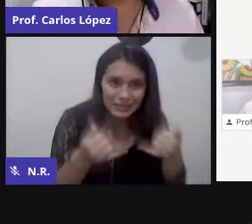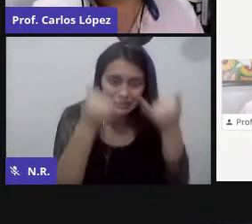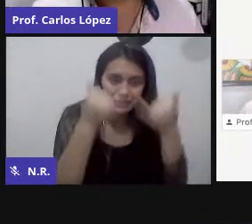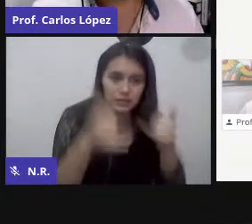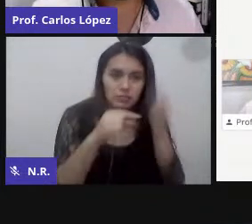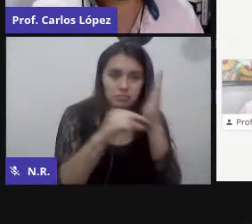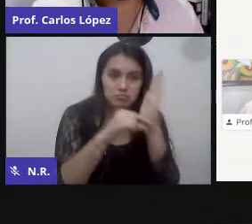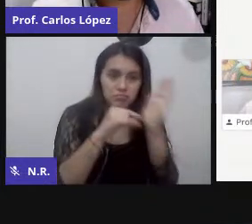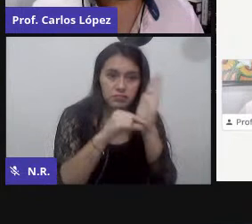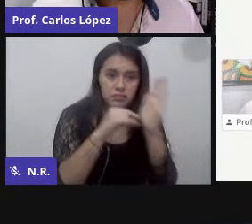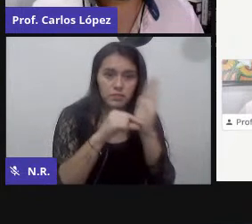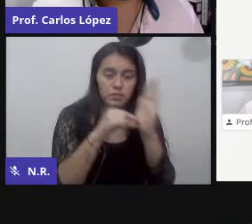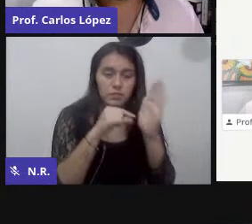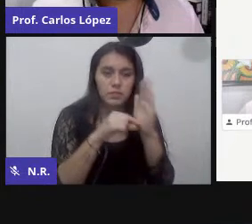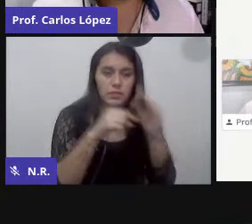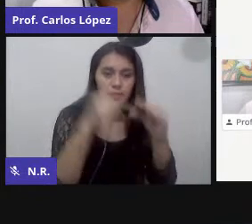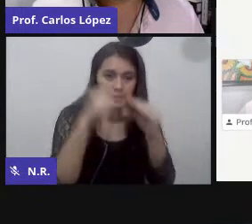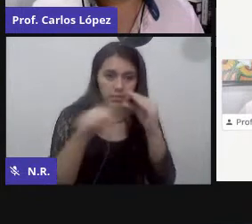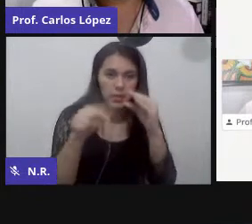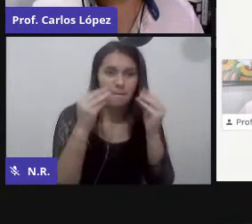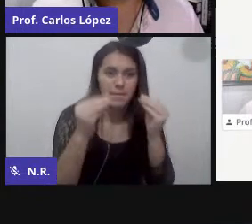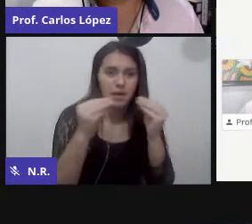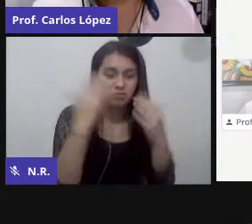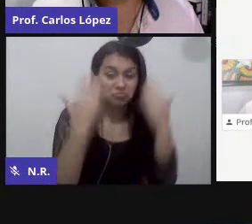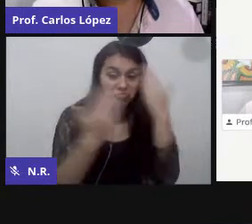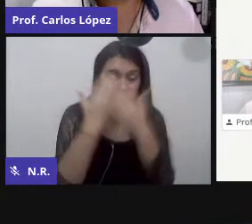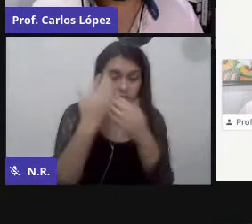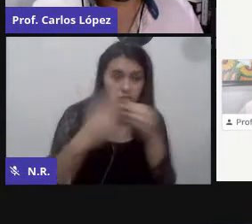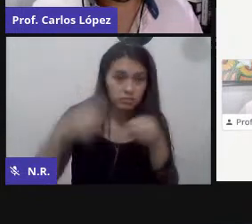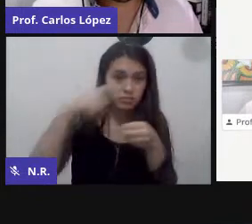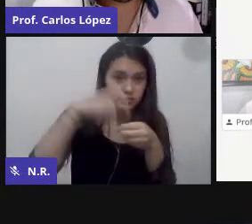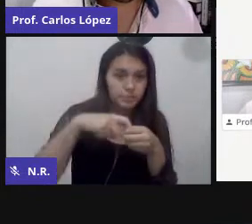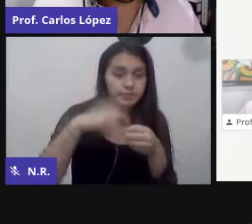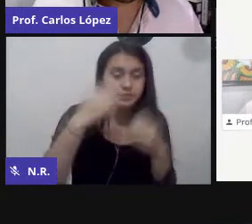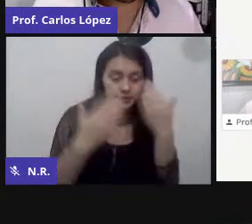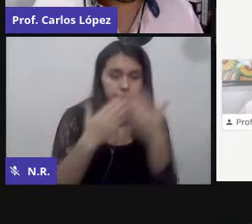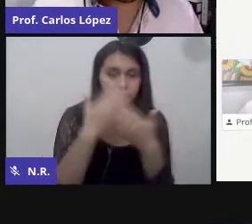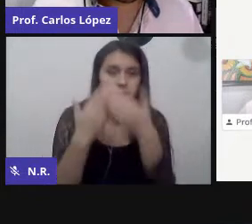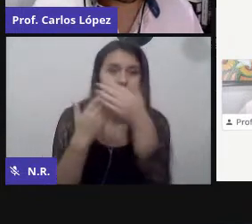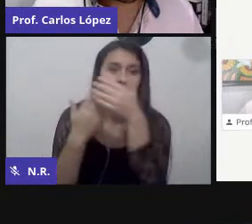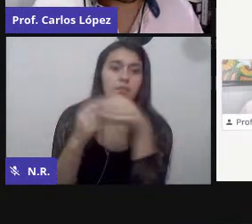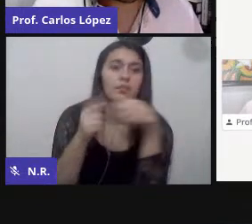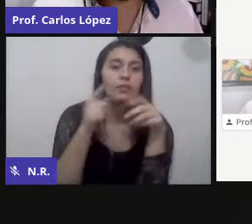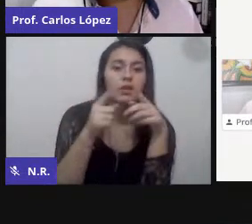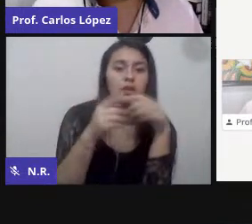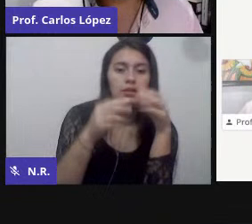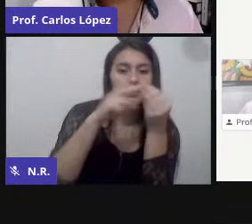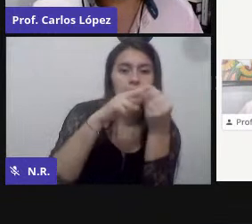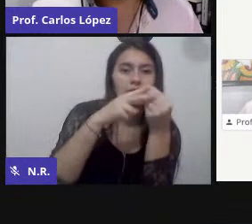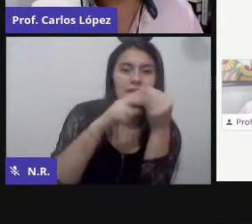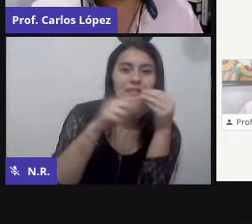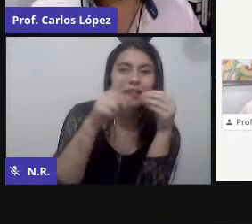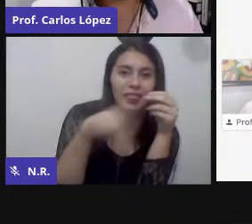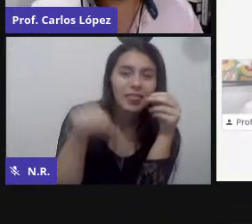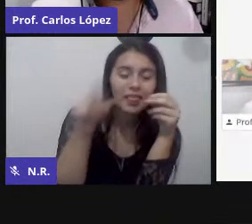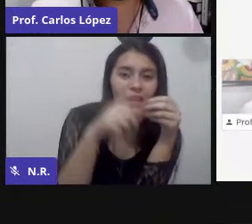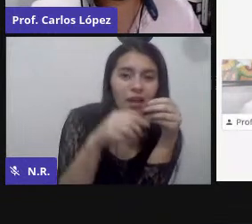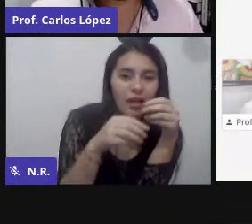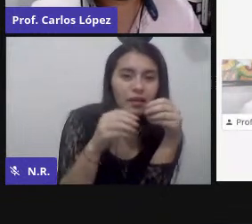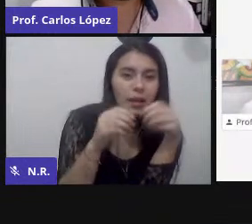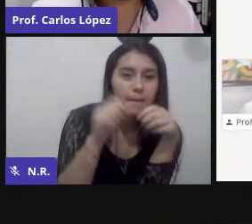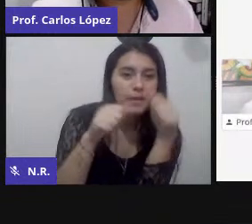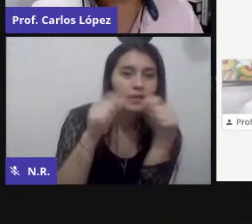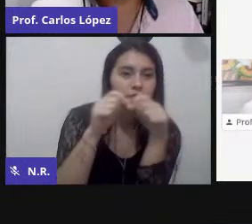lo desee probar. Y lo interesante de esta herramienta es que se acaba de actualizar. Antes nos permitía